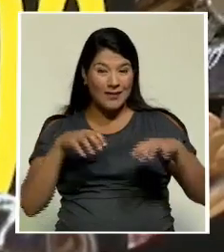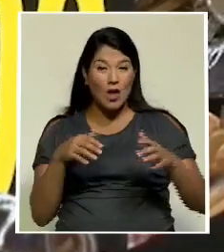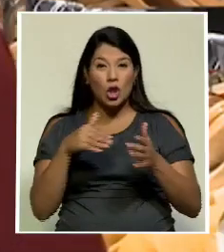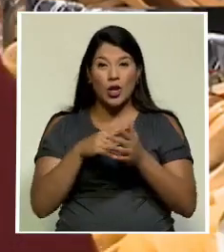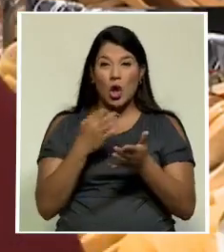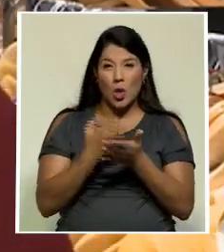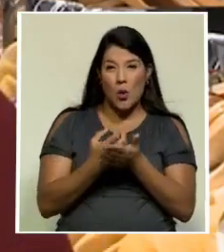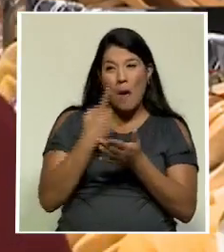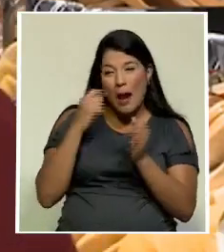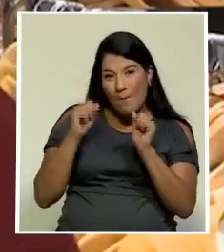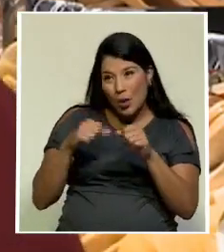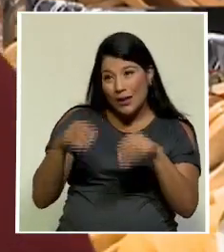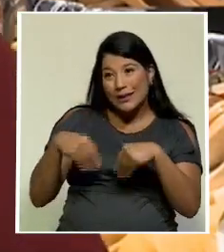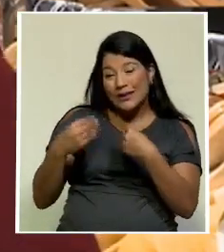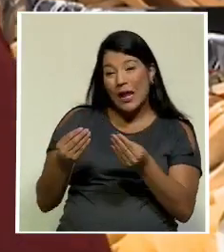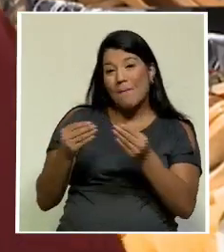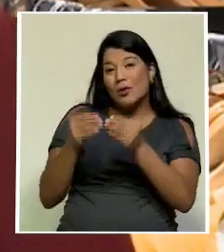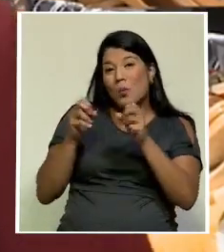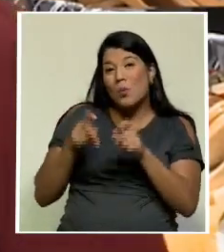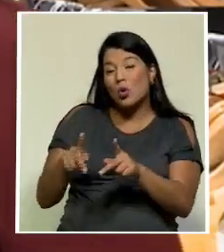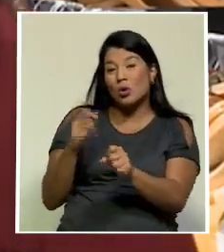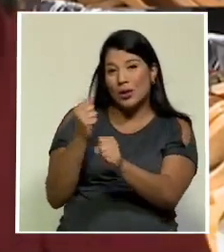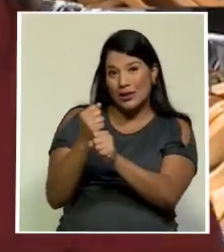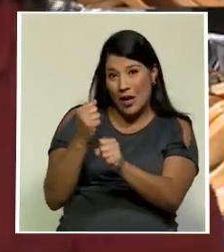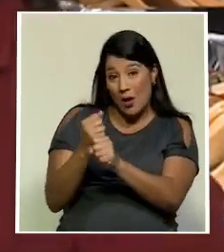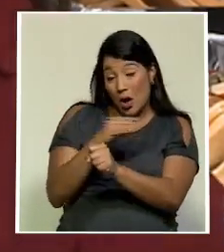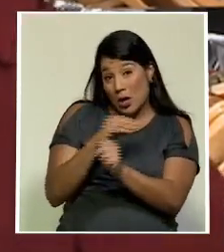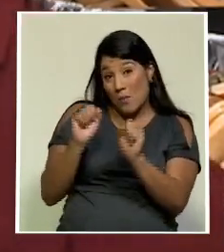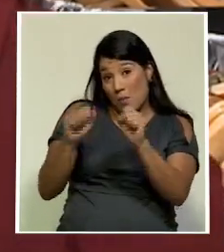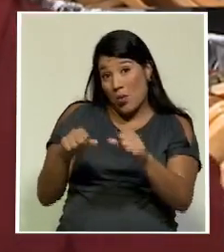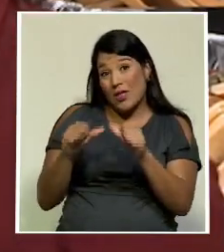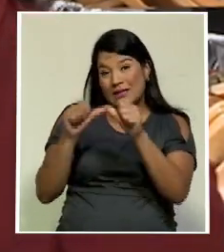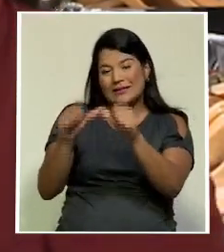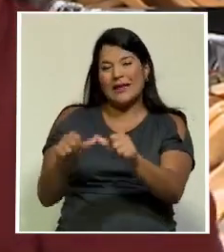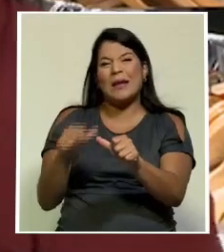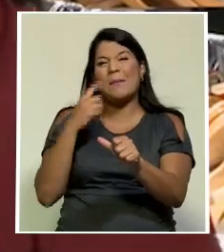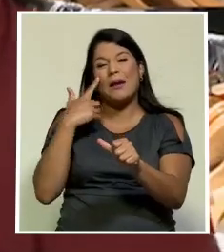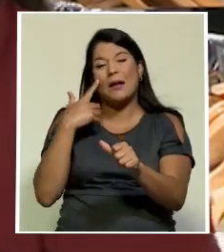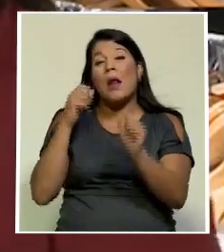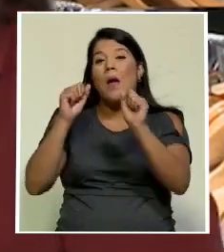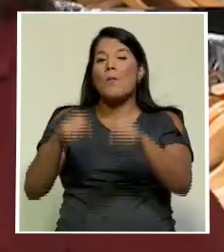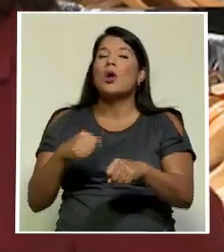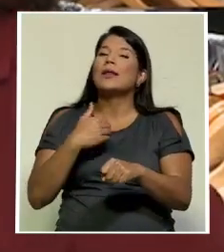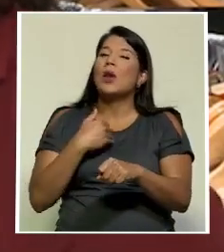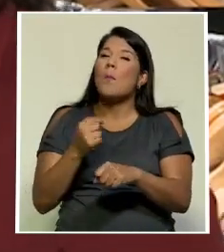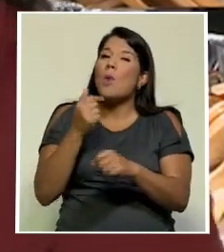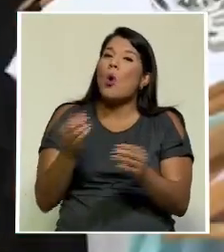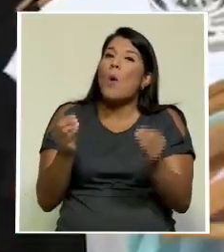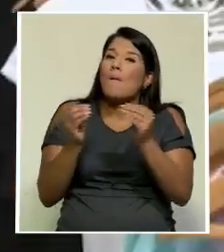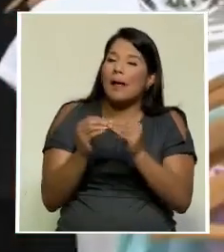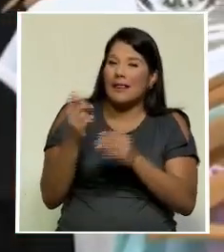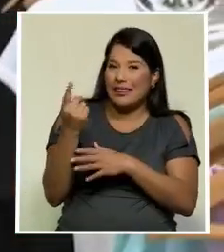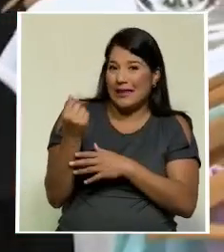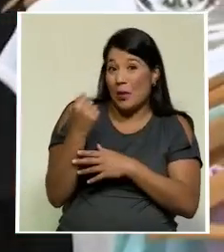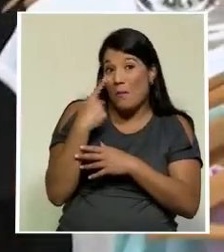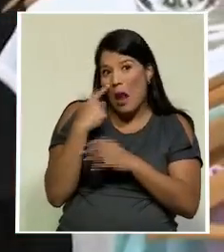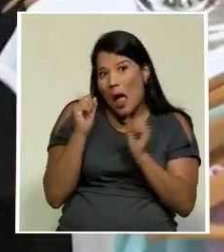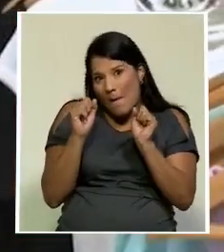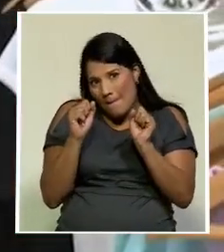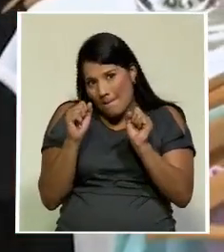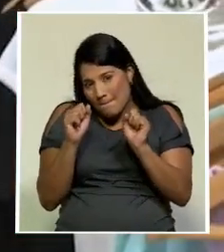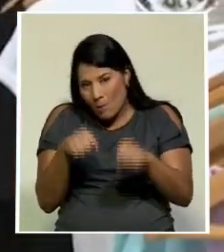más de empleo y poder seguir adelante para poder tener un poquito más de capital para invertirle al negocio